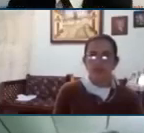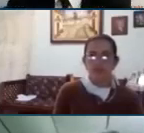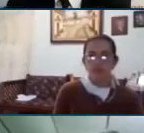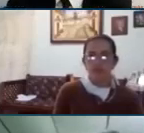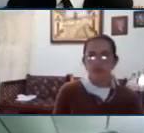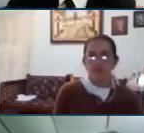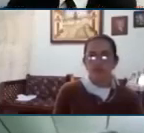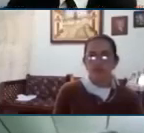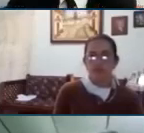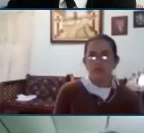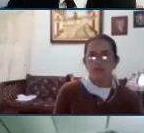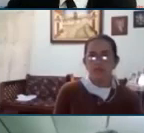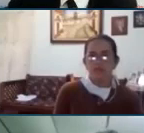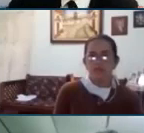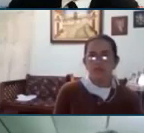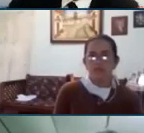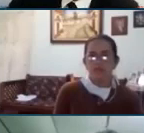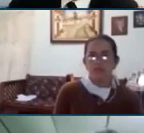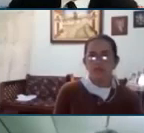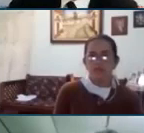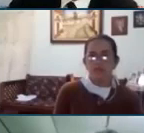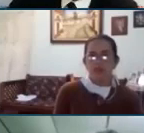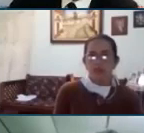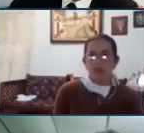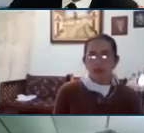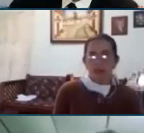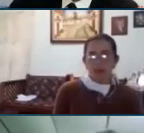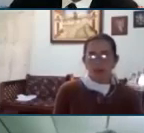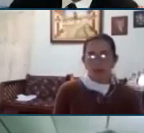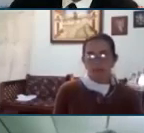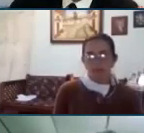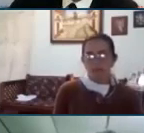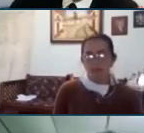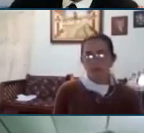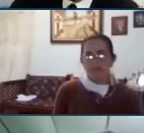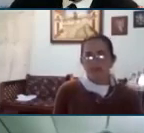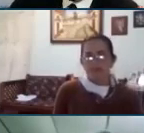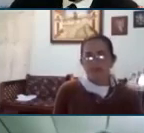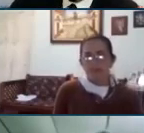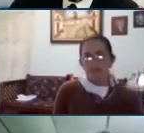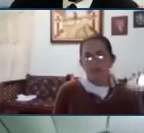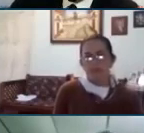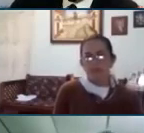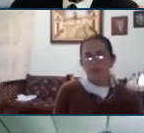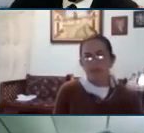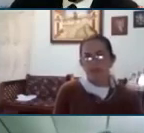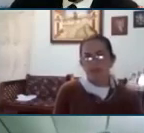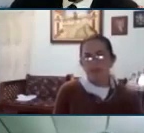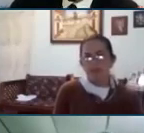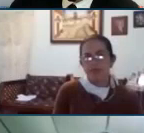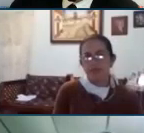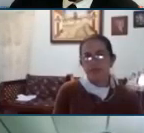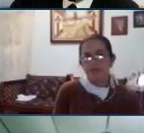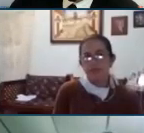en la Constitución actual de 1999, y por eso es que las tres fuentes del derecho,